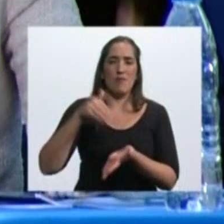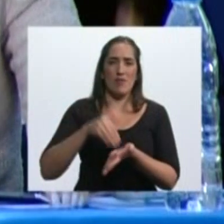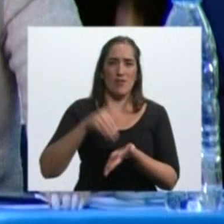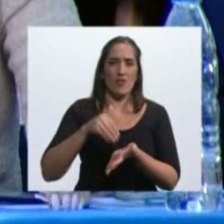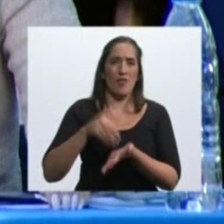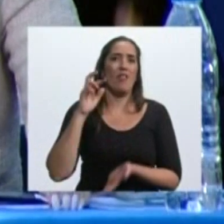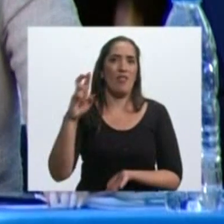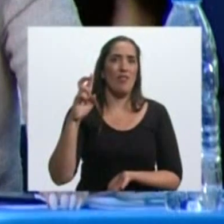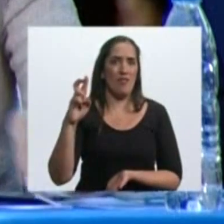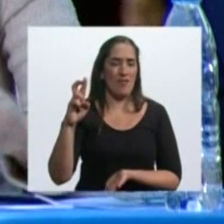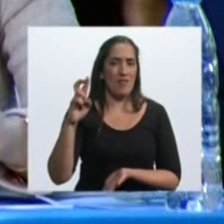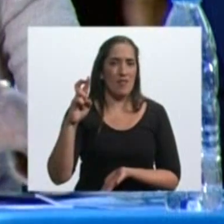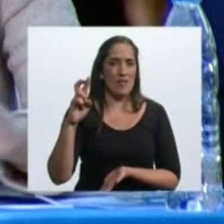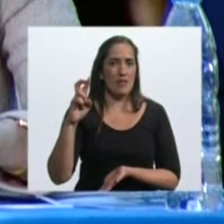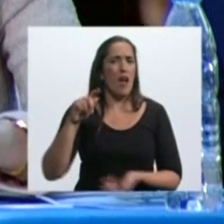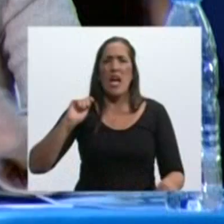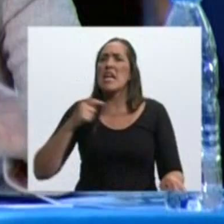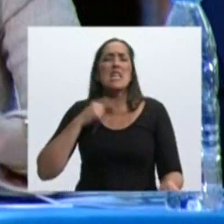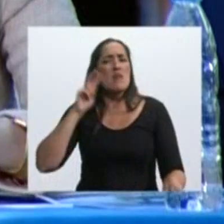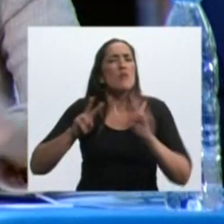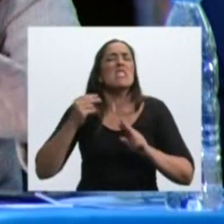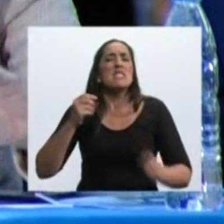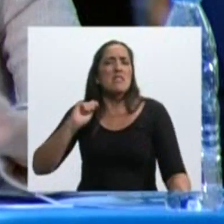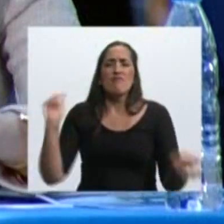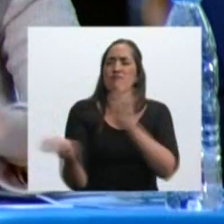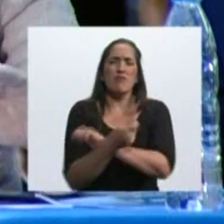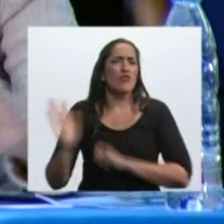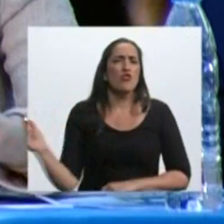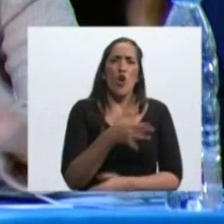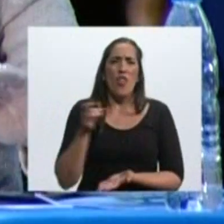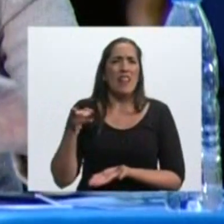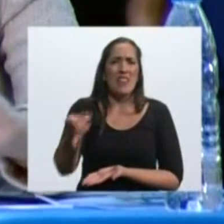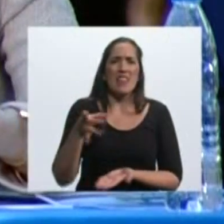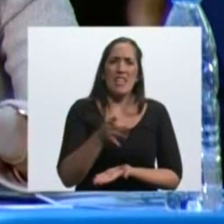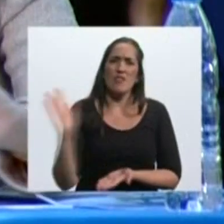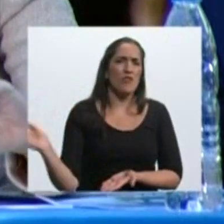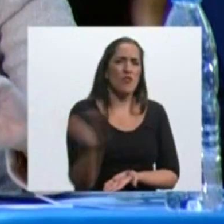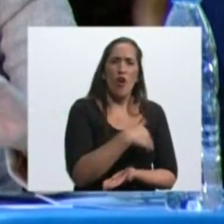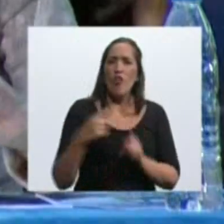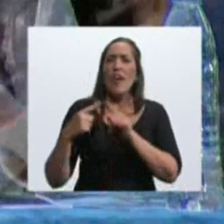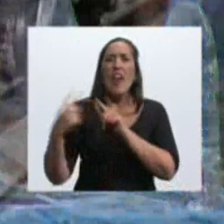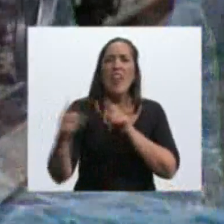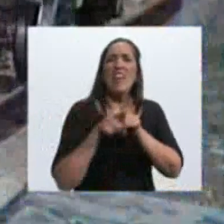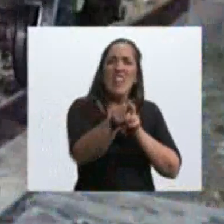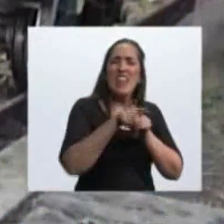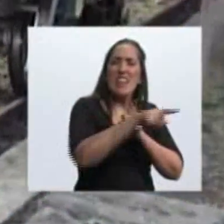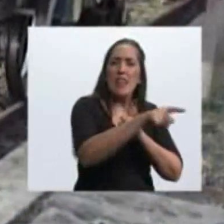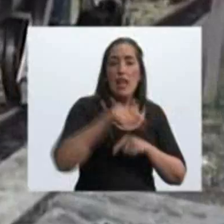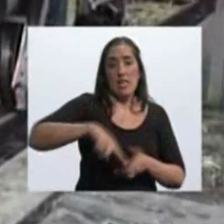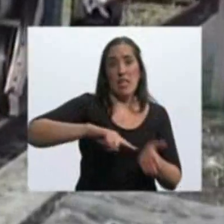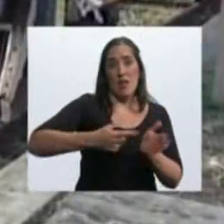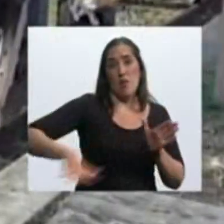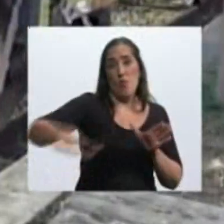millones de dólares. Vamos a renovar totalmente todas las líneas ferroviarias del área